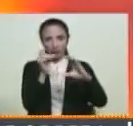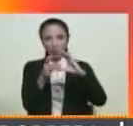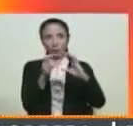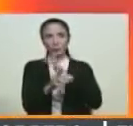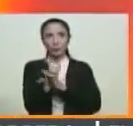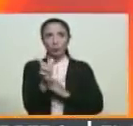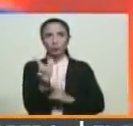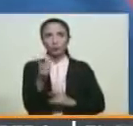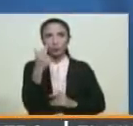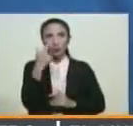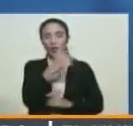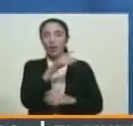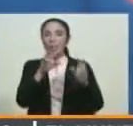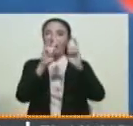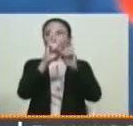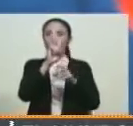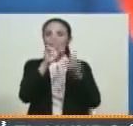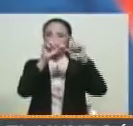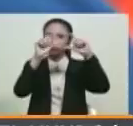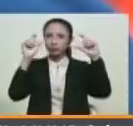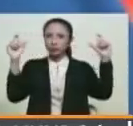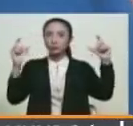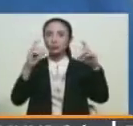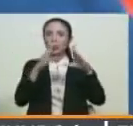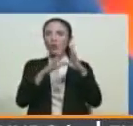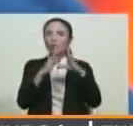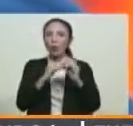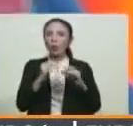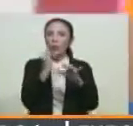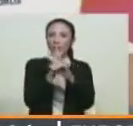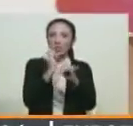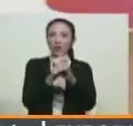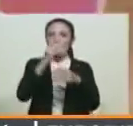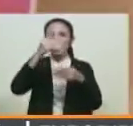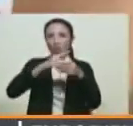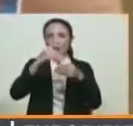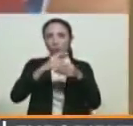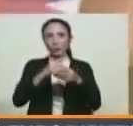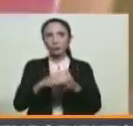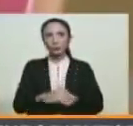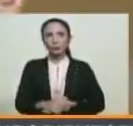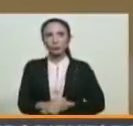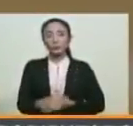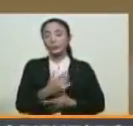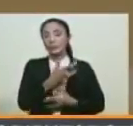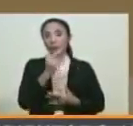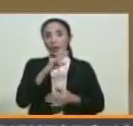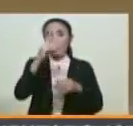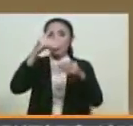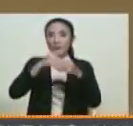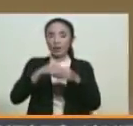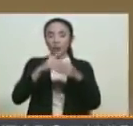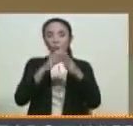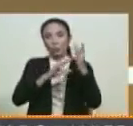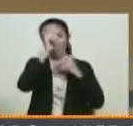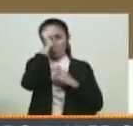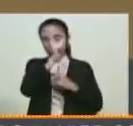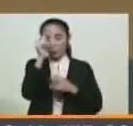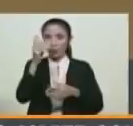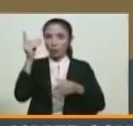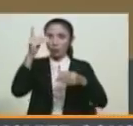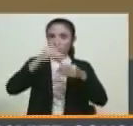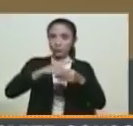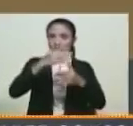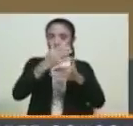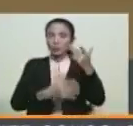Partido Socialista Unido de Venezuela e ingresar sus datos. Y en los datos, ya desde el domingo, deben ingresar